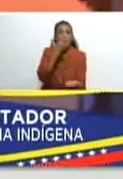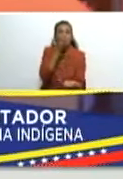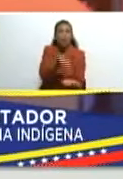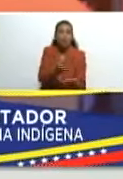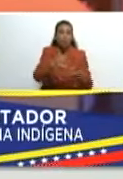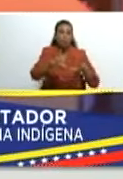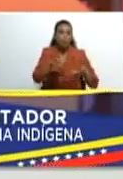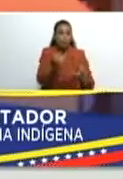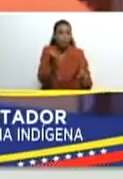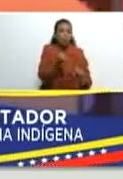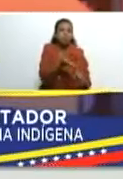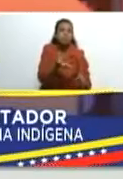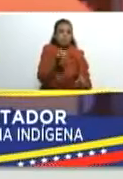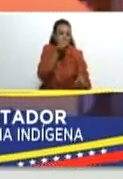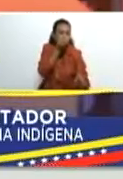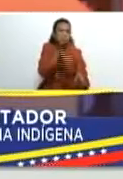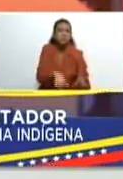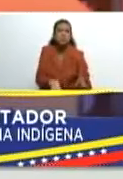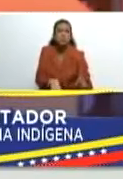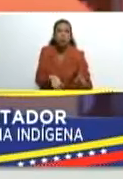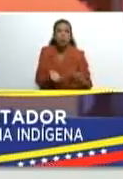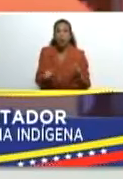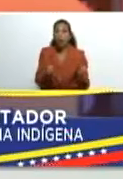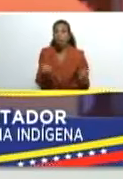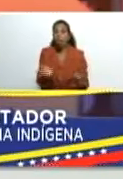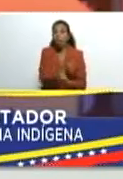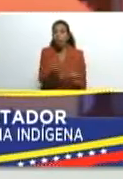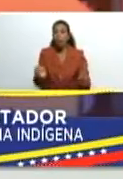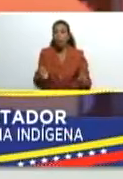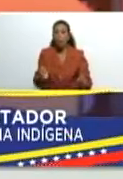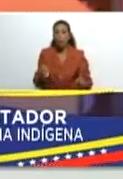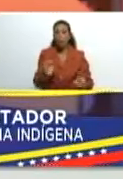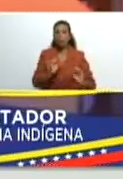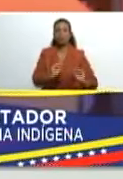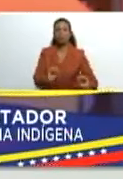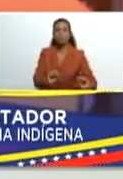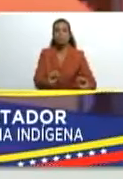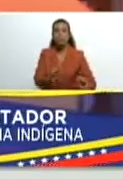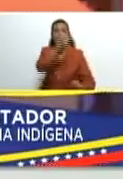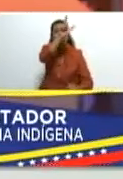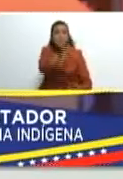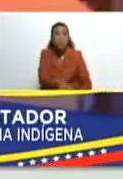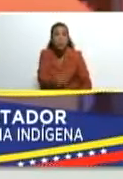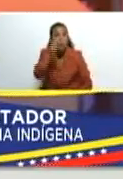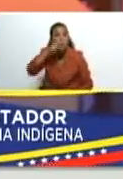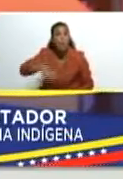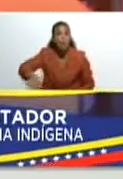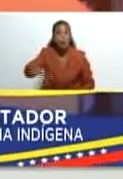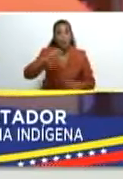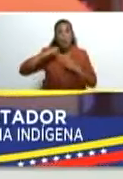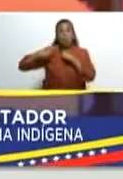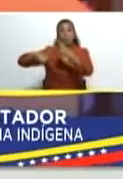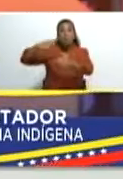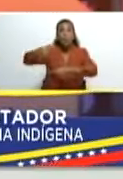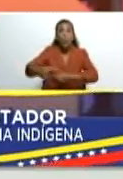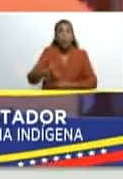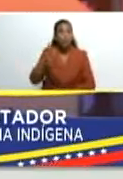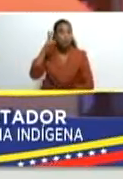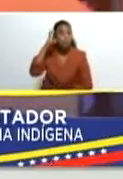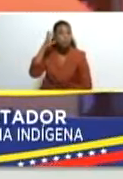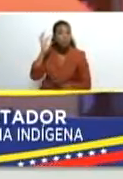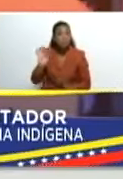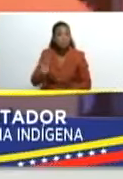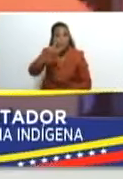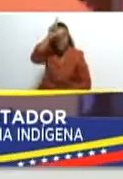esa forma discriminatoria, racista, de referirse a nuestros pueblos indígenas. Lo he escuchado, lo